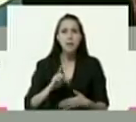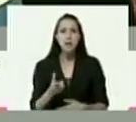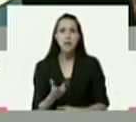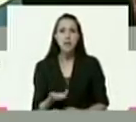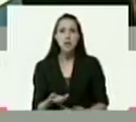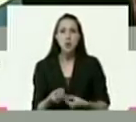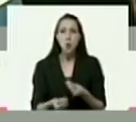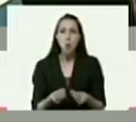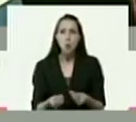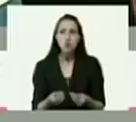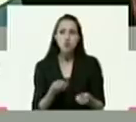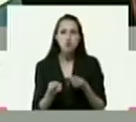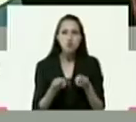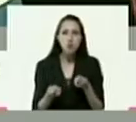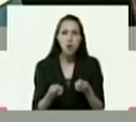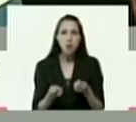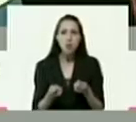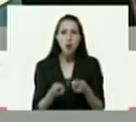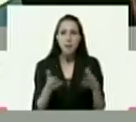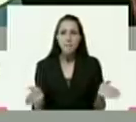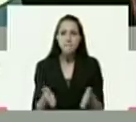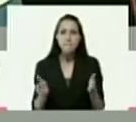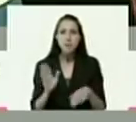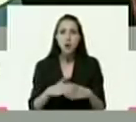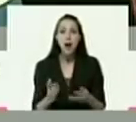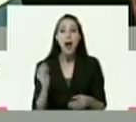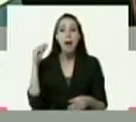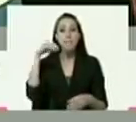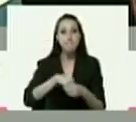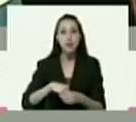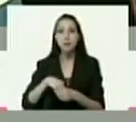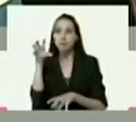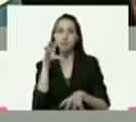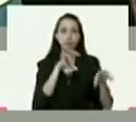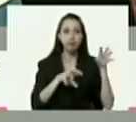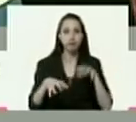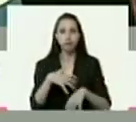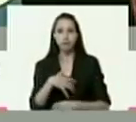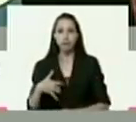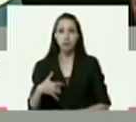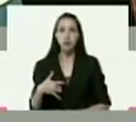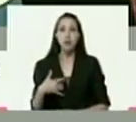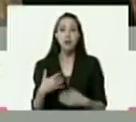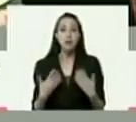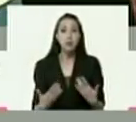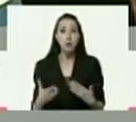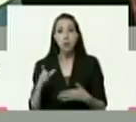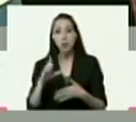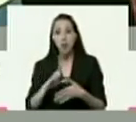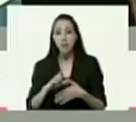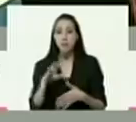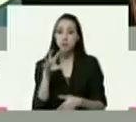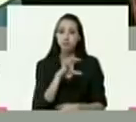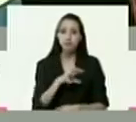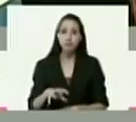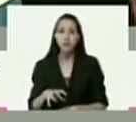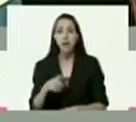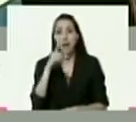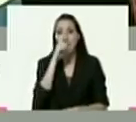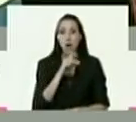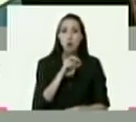Quizá trataron de invocarlo para invadir países, y cuando un Estado latinoamericano quiso invocarlo en el año